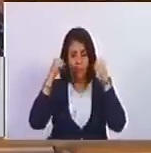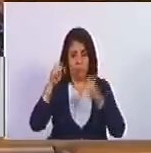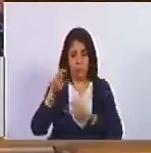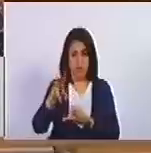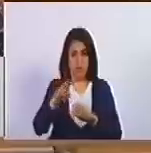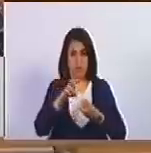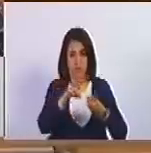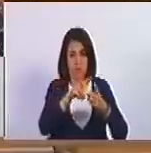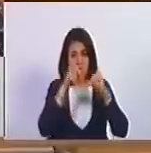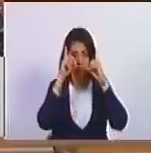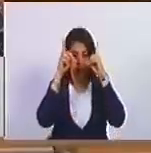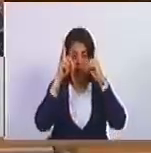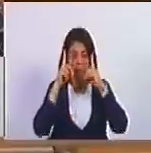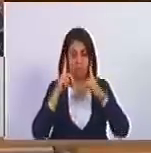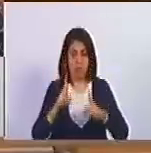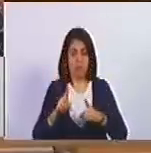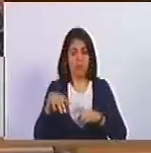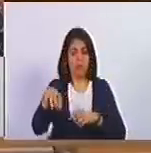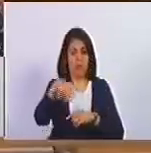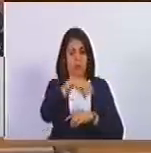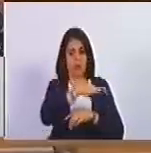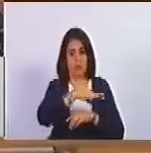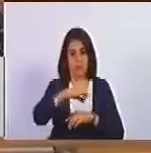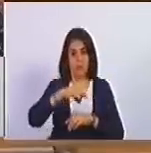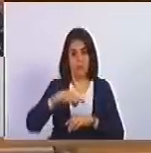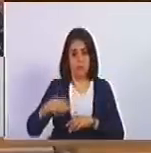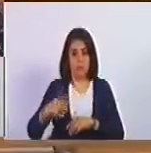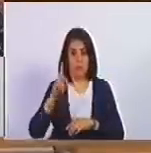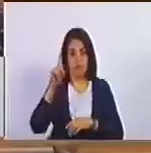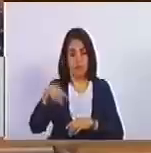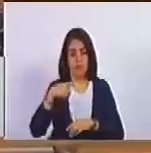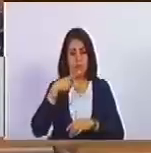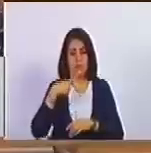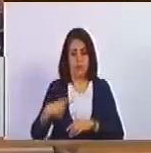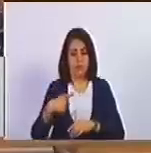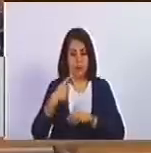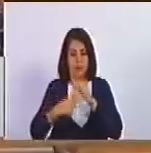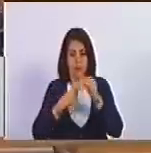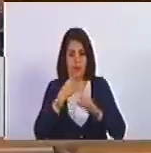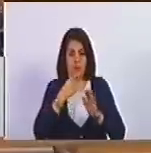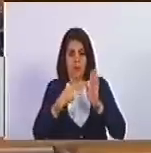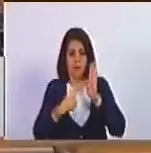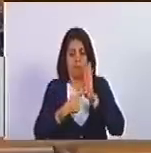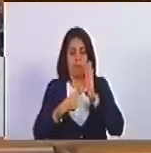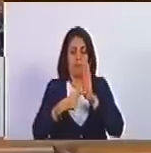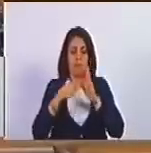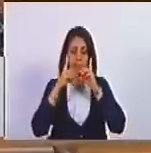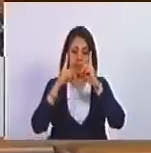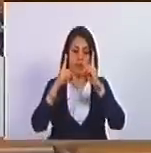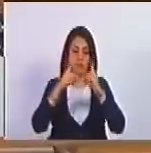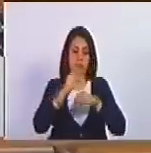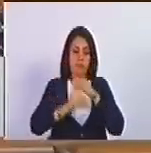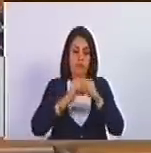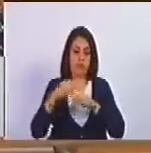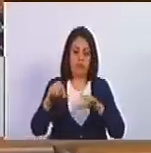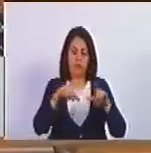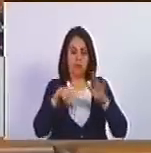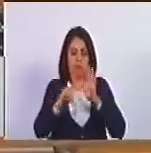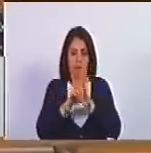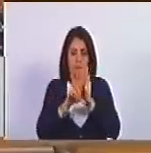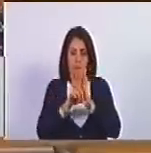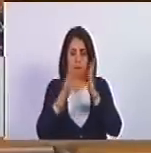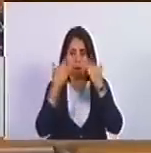de las potestades tributarias de los estados y municipios, así como para la aplicación de las disposiciones de esta ley.